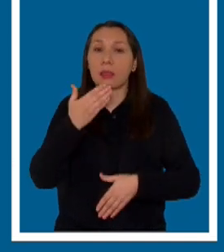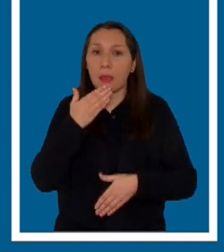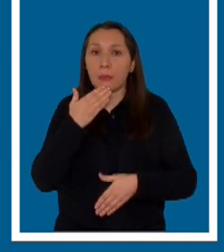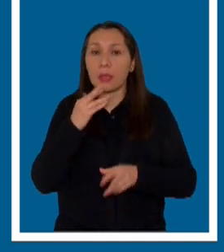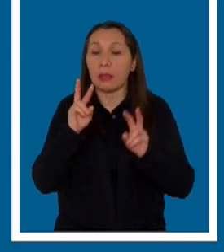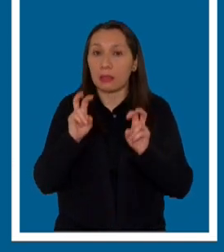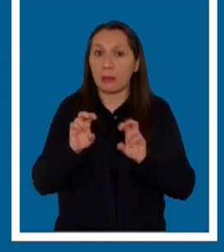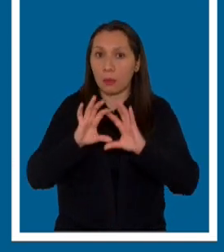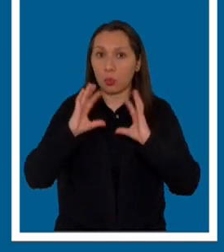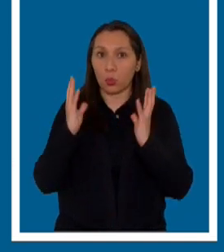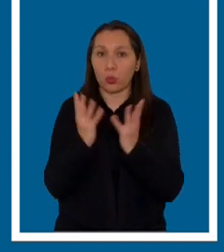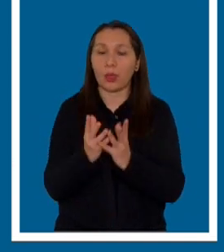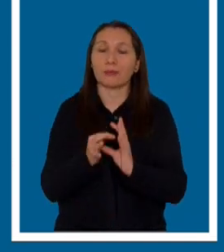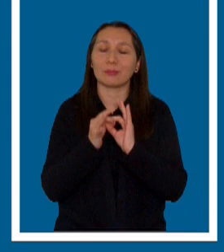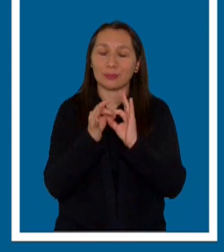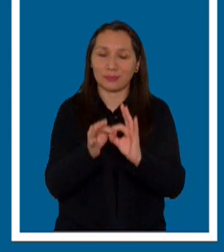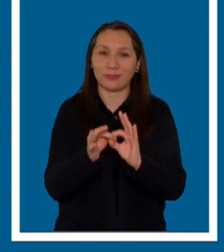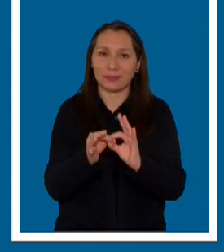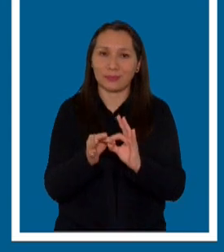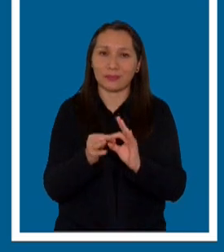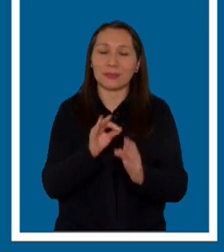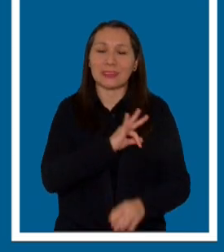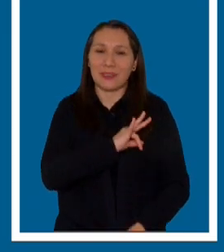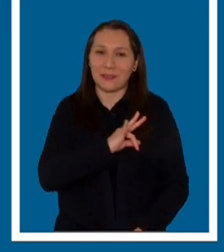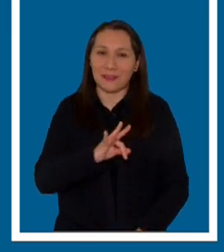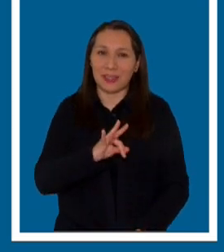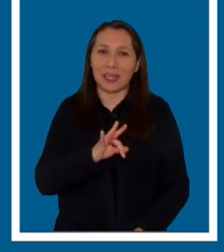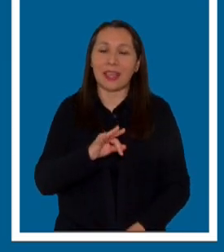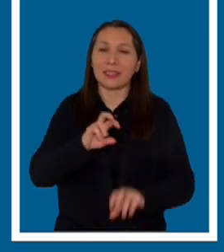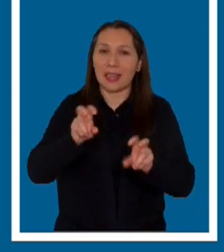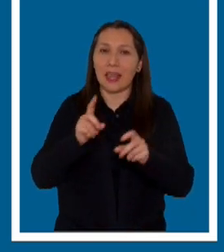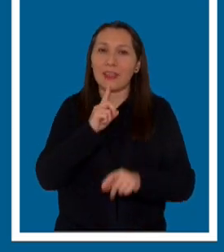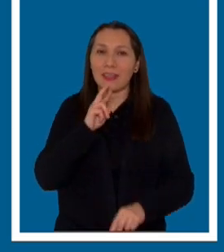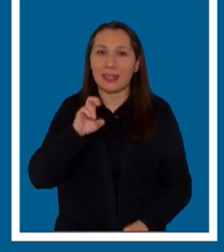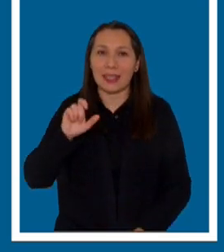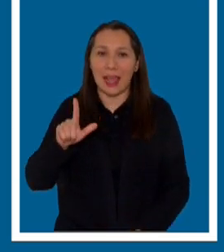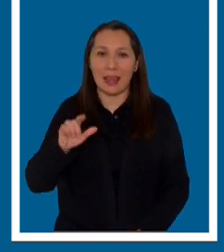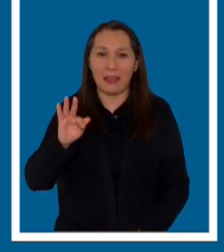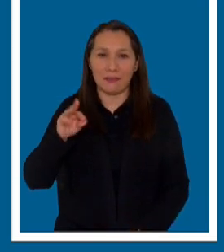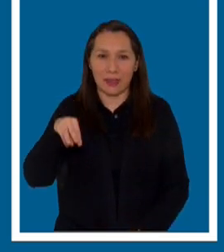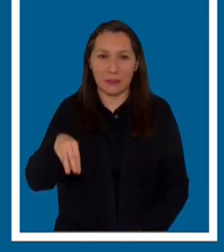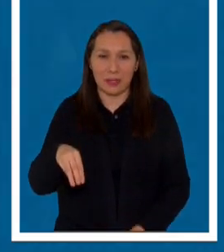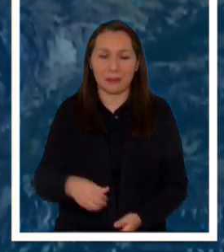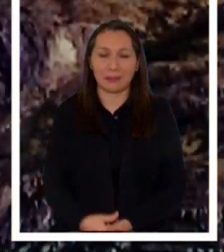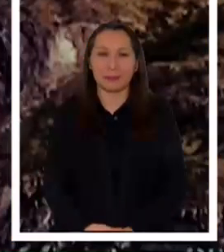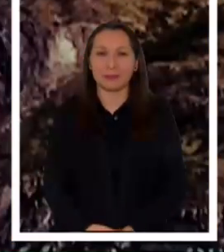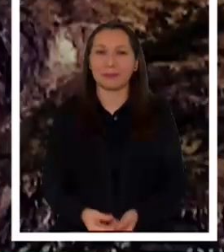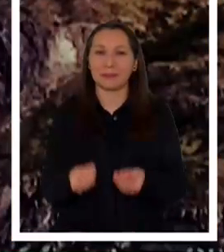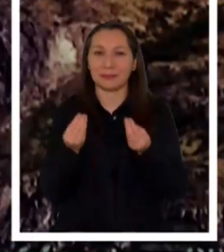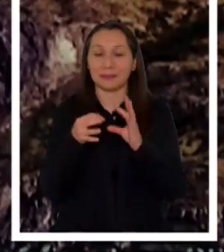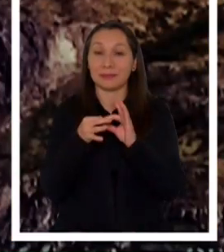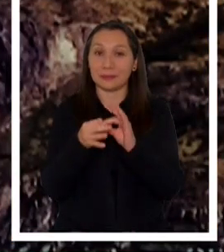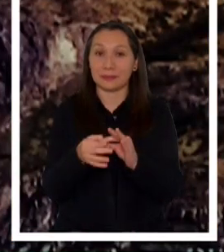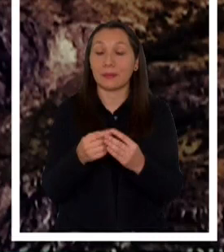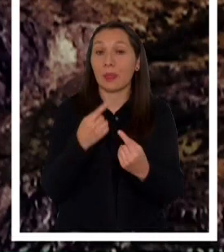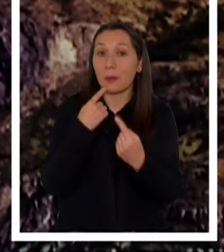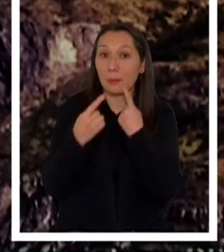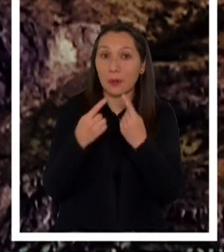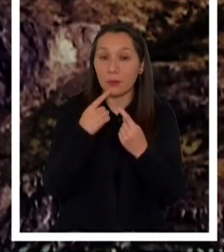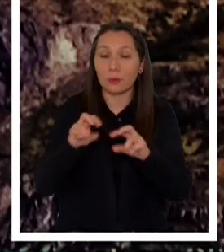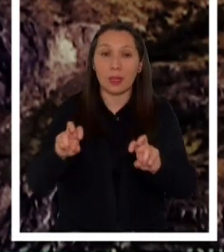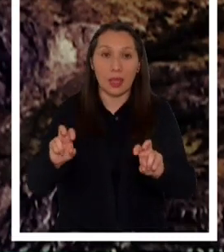de carácter mundial Muchas gracias desde San Fernando desde radio trigal FM agradezco la consulta